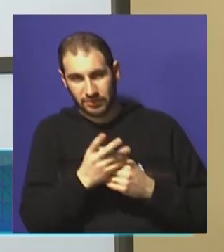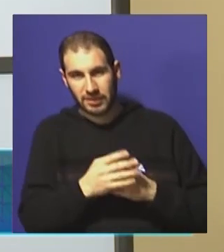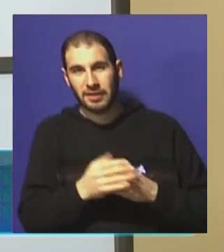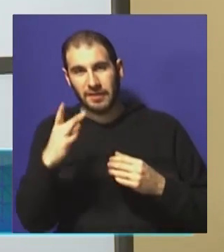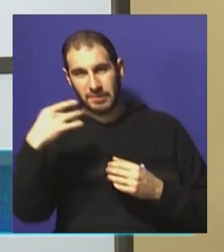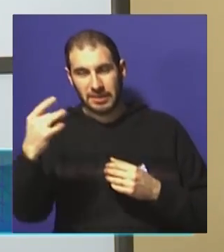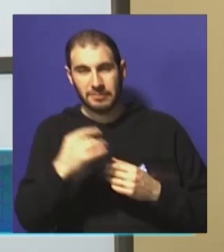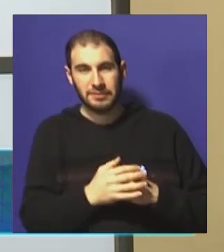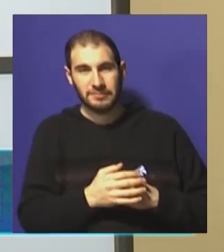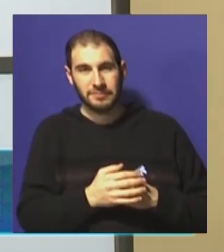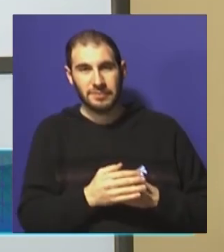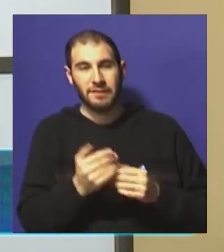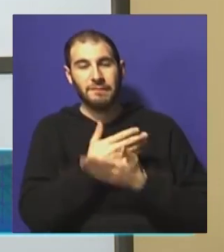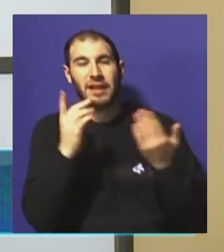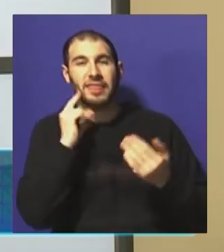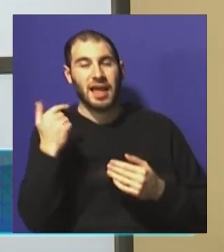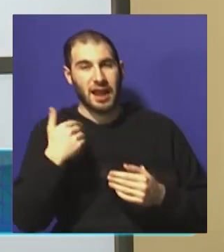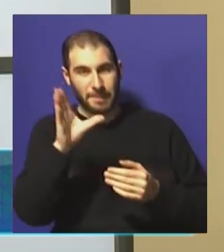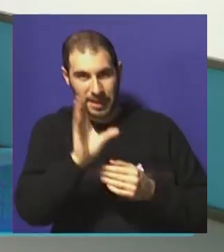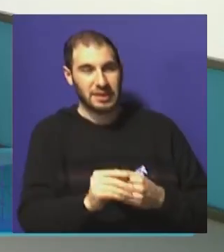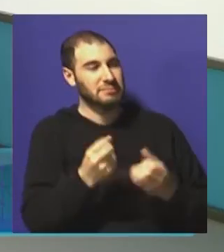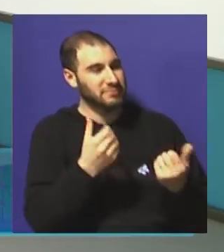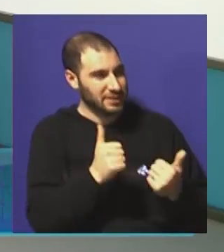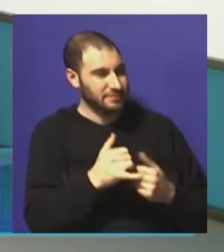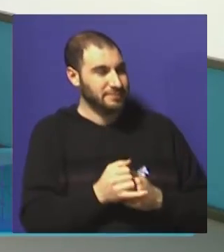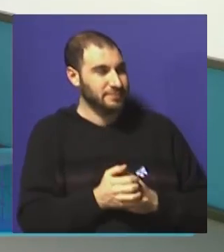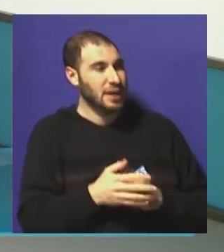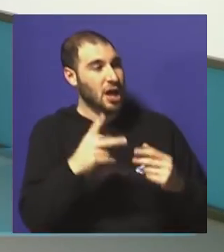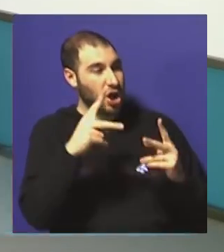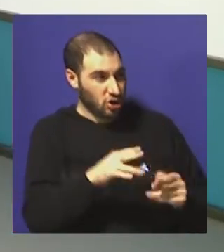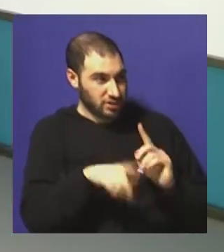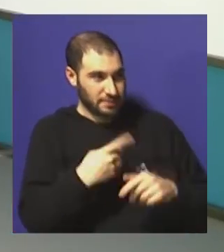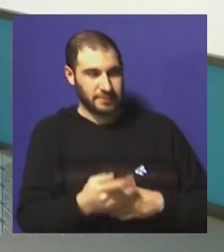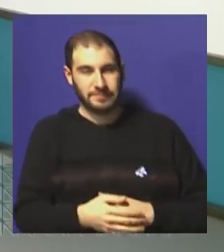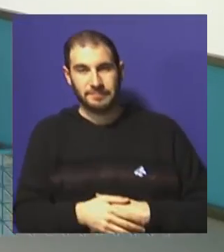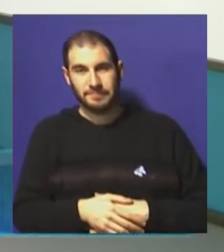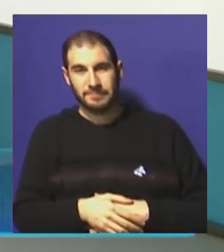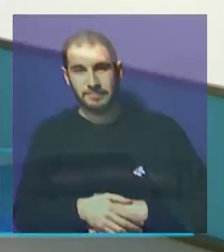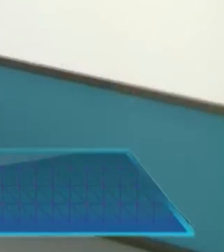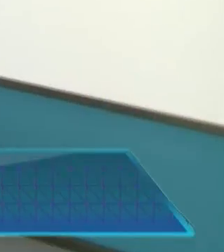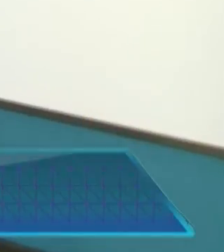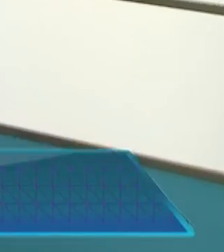por invitarme, chicos. Por favor. Y feliz Día de la Patria. Exactamente. Pausa, ya venimos.